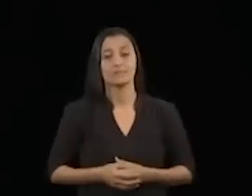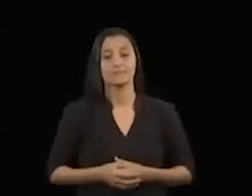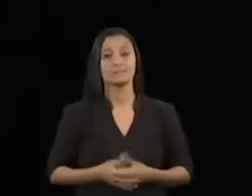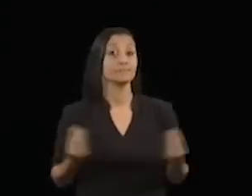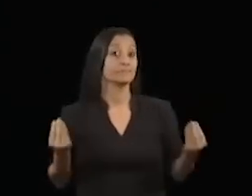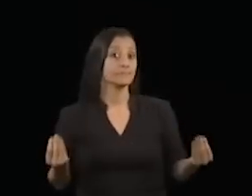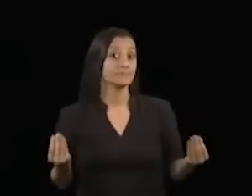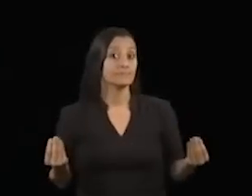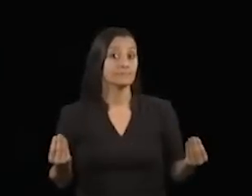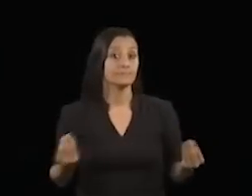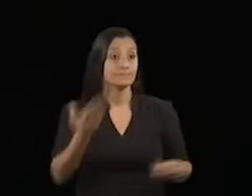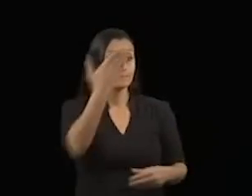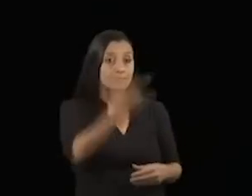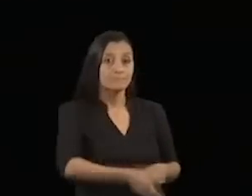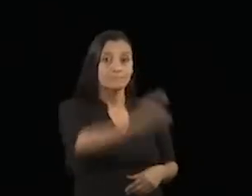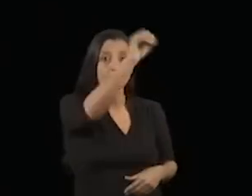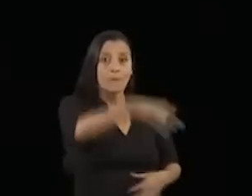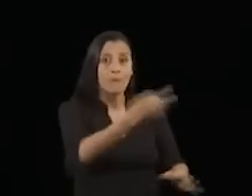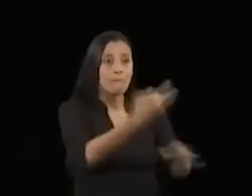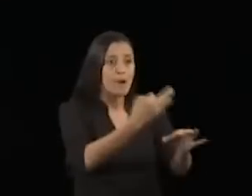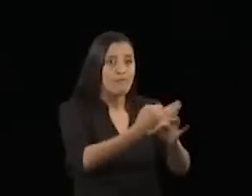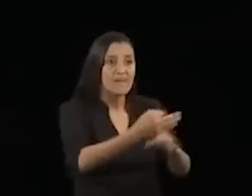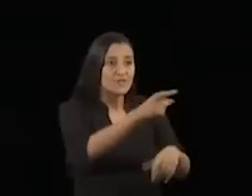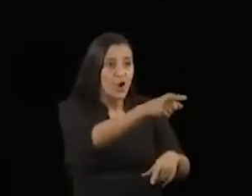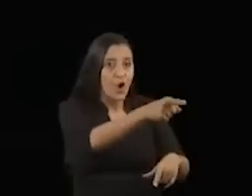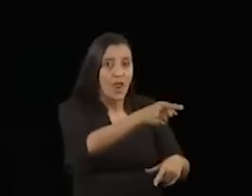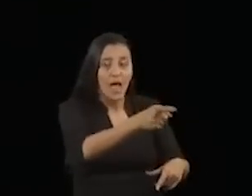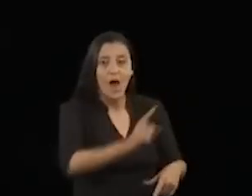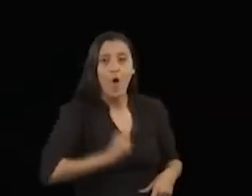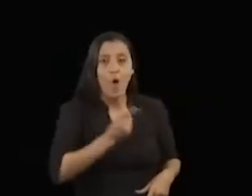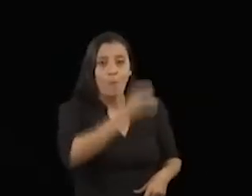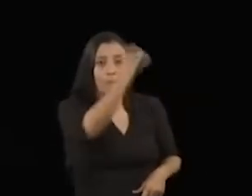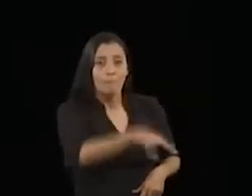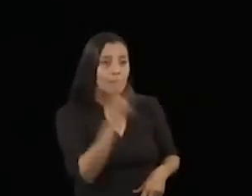porque, profesor Arriazu, ¡qué honor!